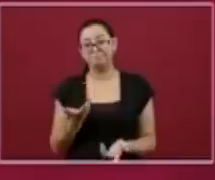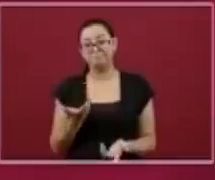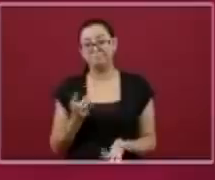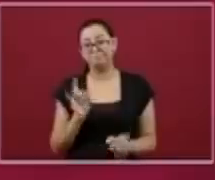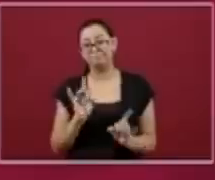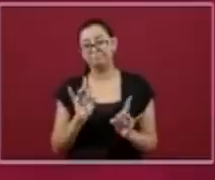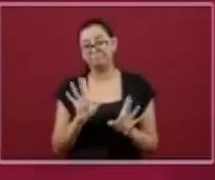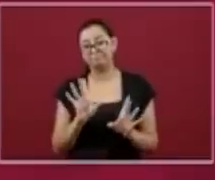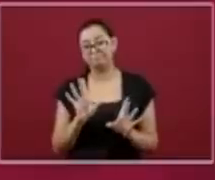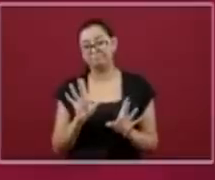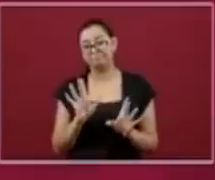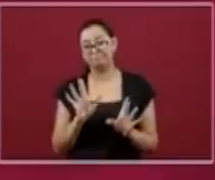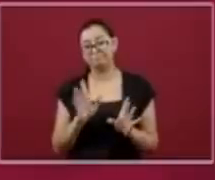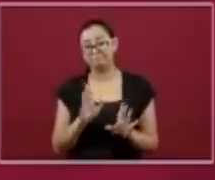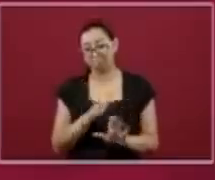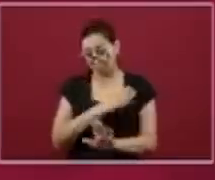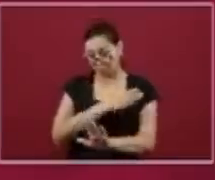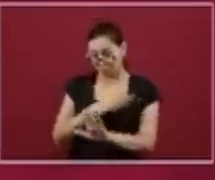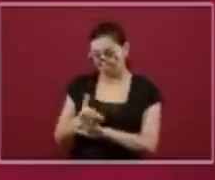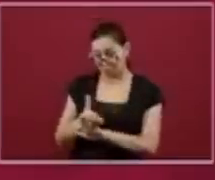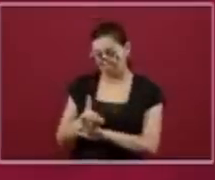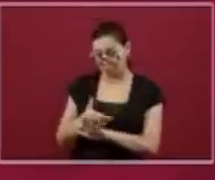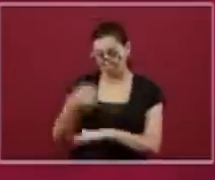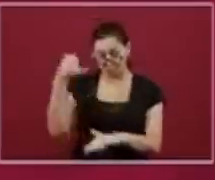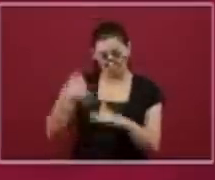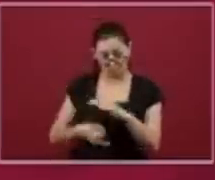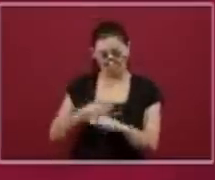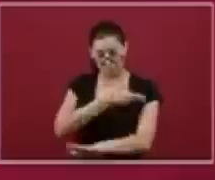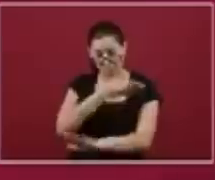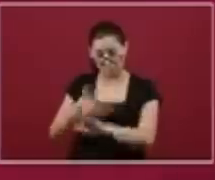cuestiones que no afecten en lo fundamental